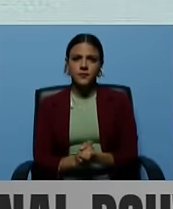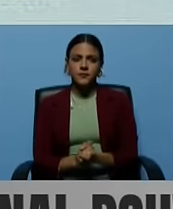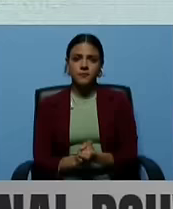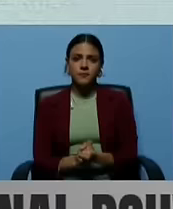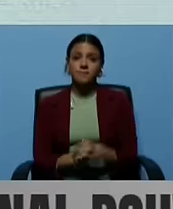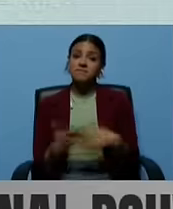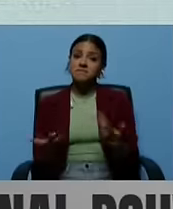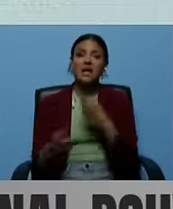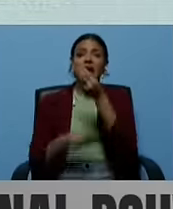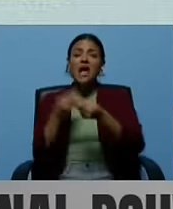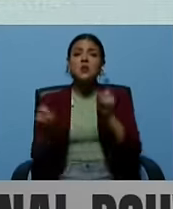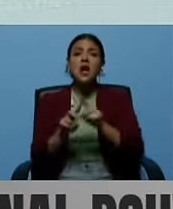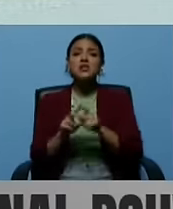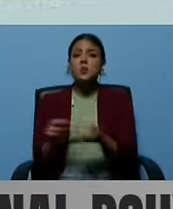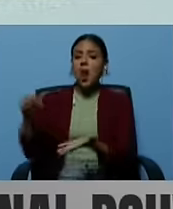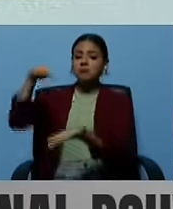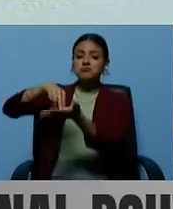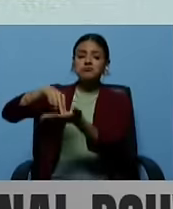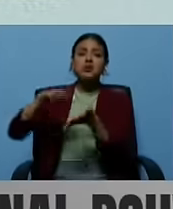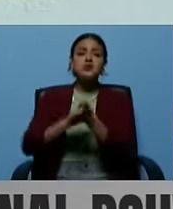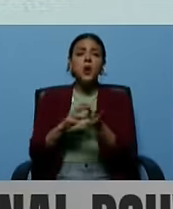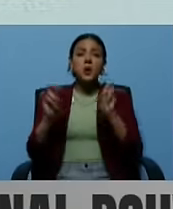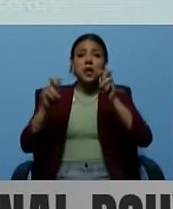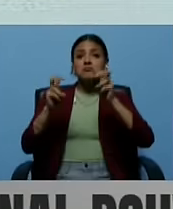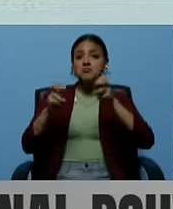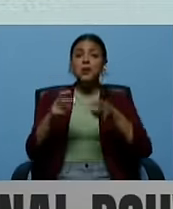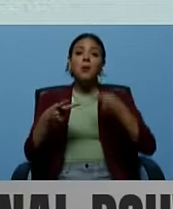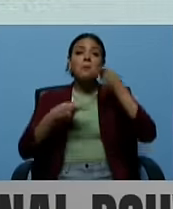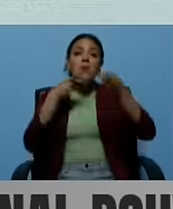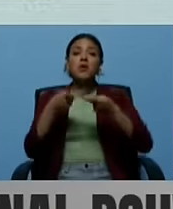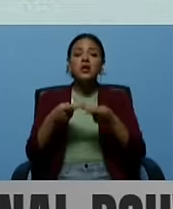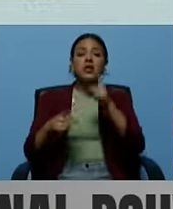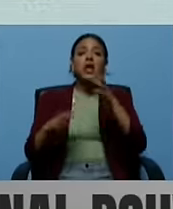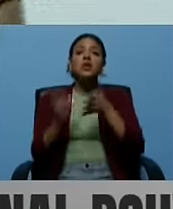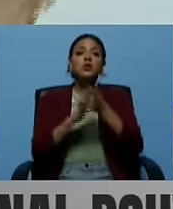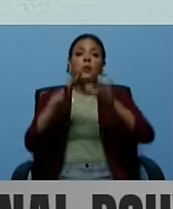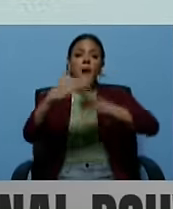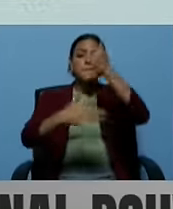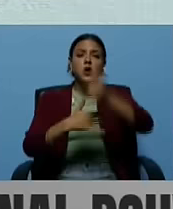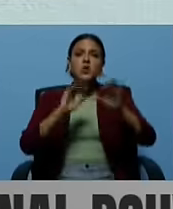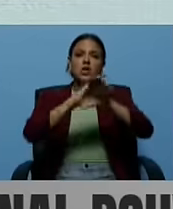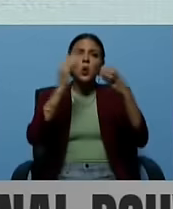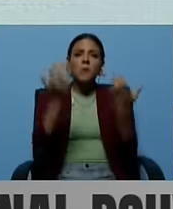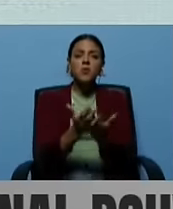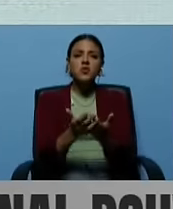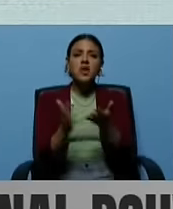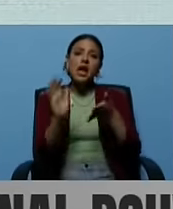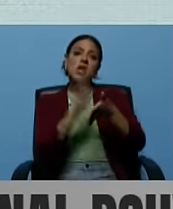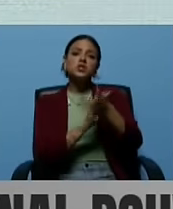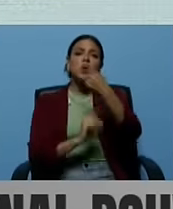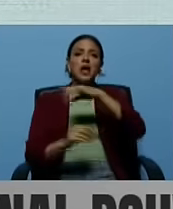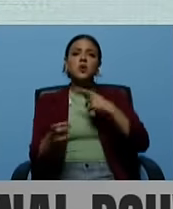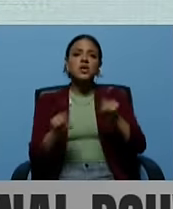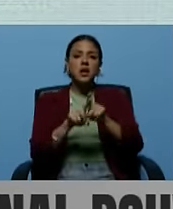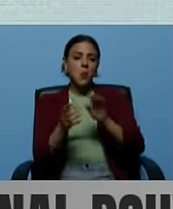Fija en posición política, ¿eh? Porque es el proyecto mundial de la exclusión, el que ellos quieren